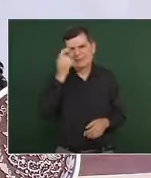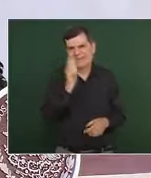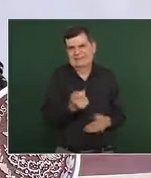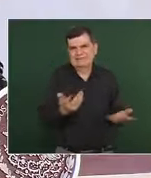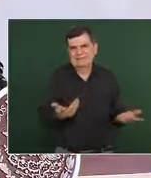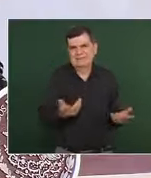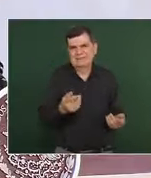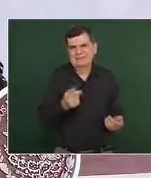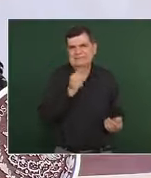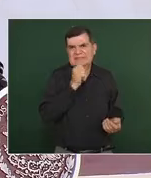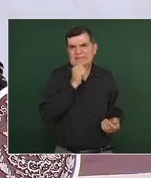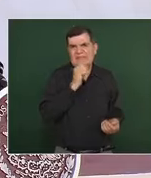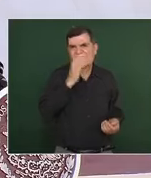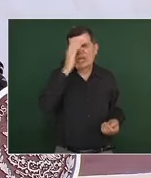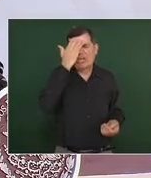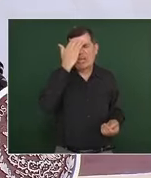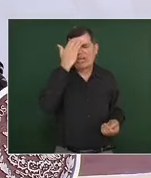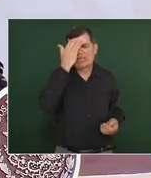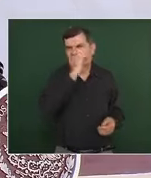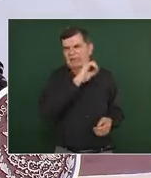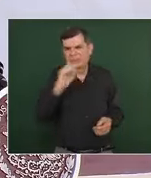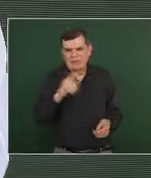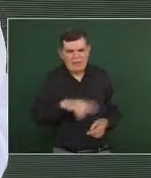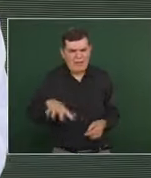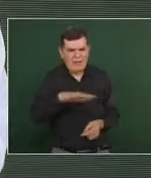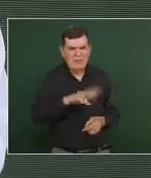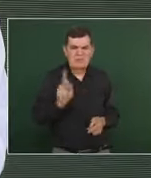no conocen al pueblo,